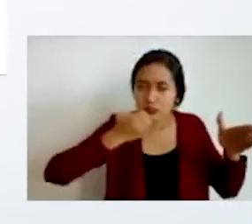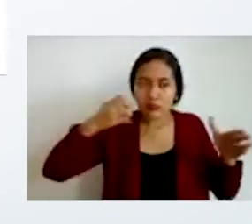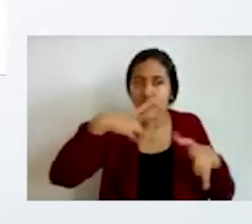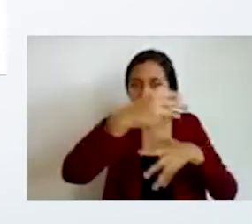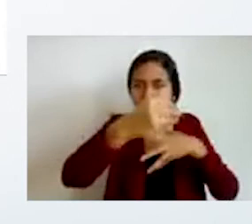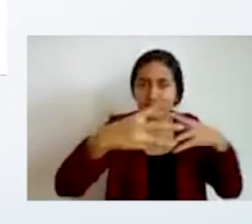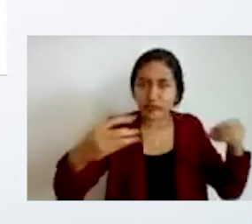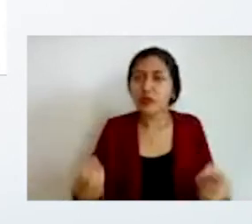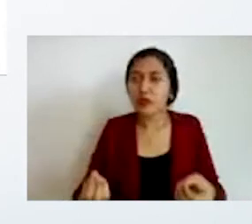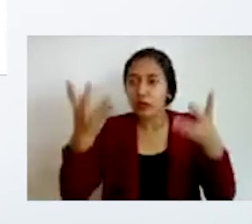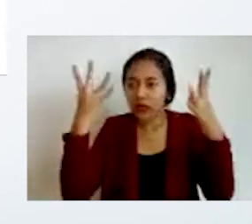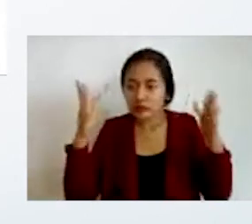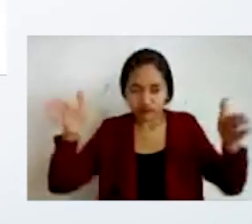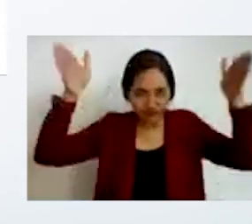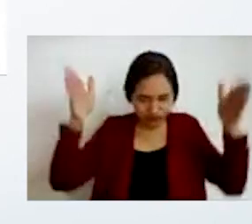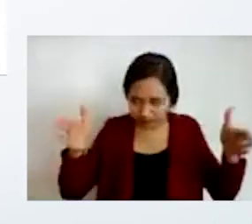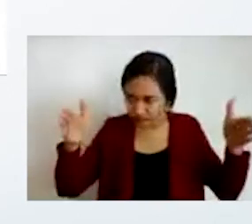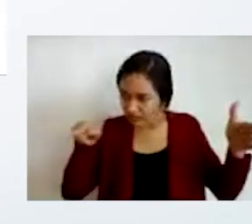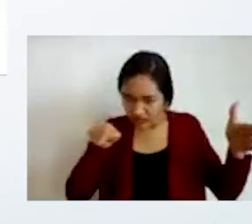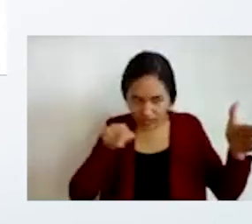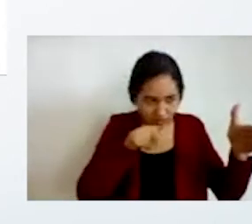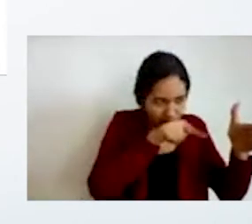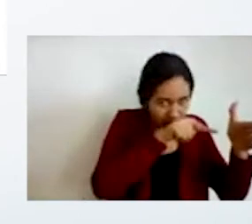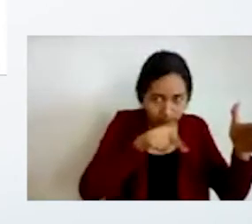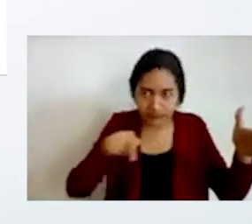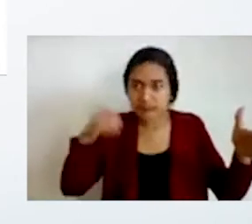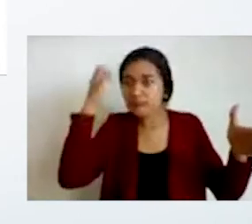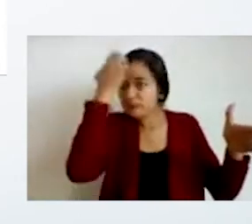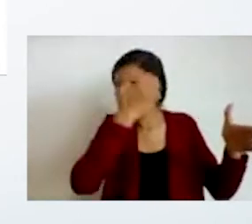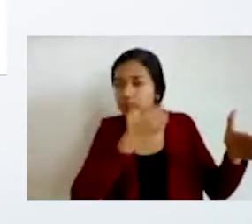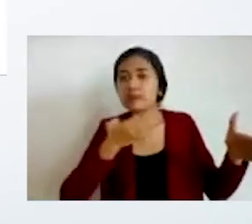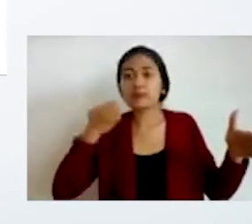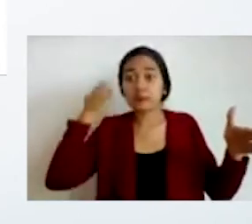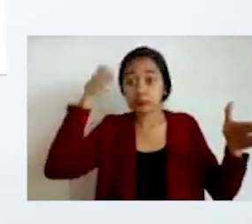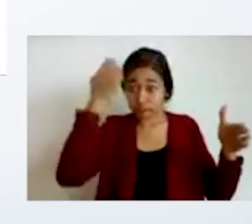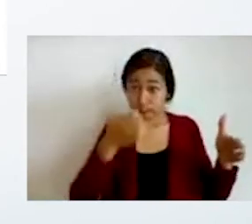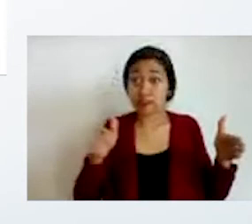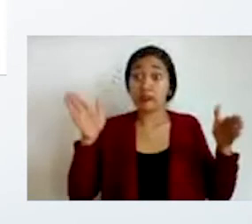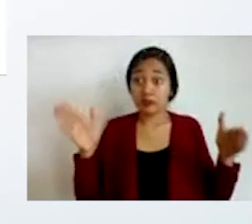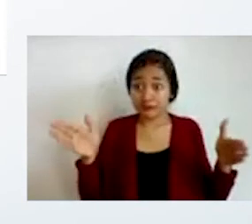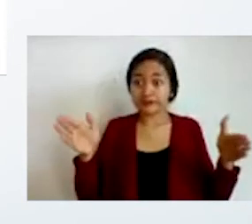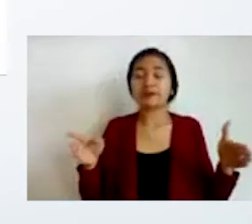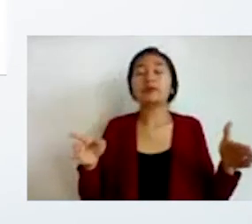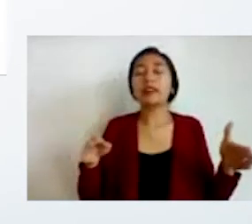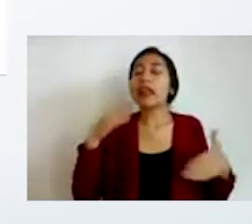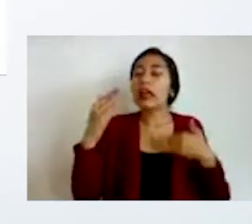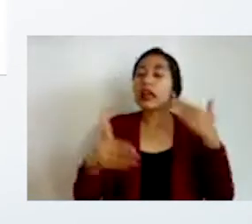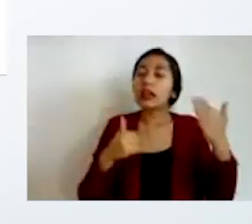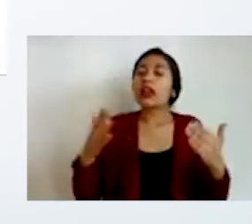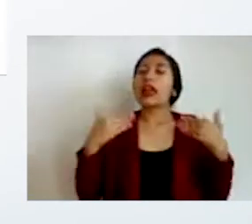de la persona, y nos ha llevado a entender que aproximadamente la mitad de las